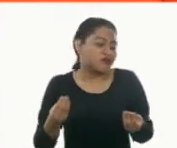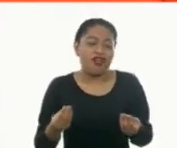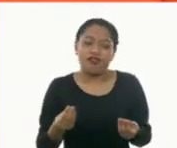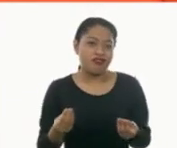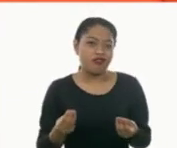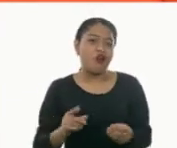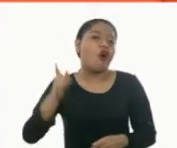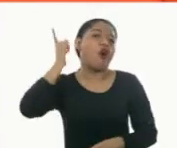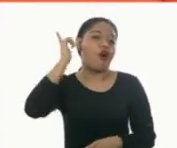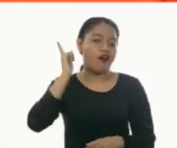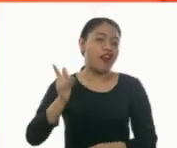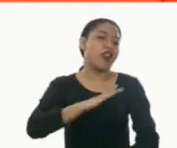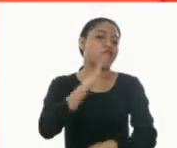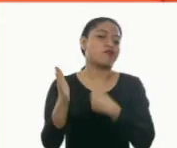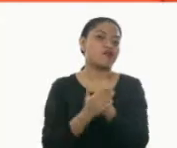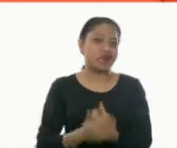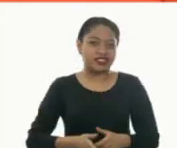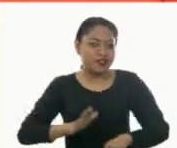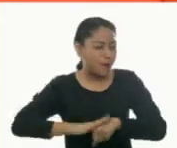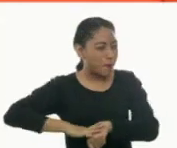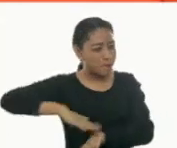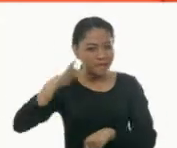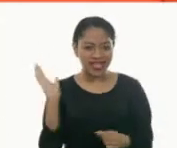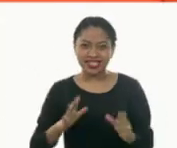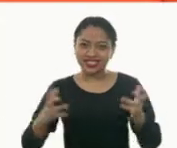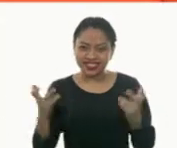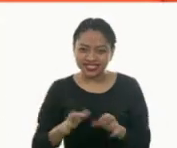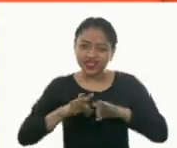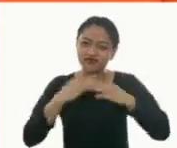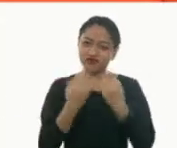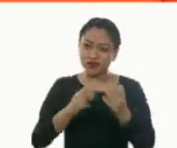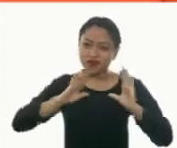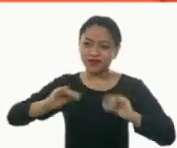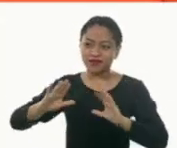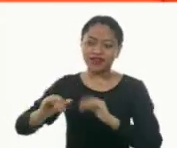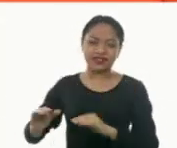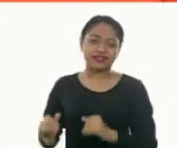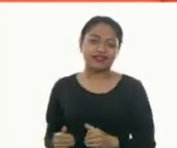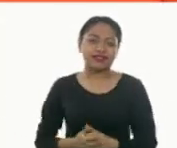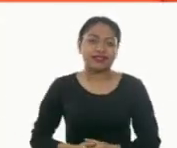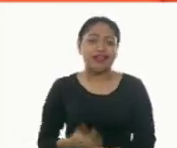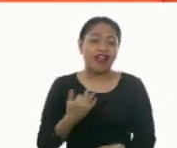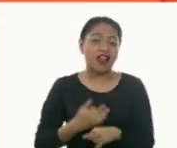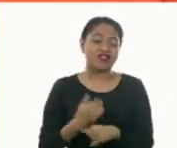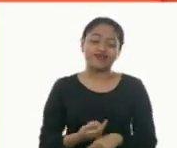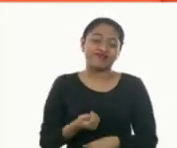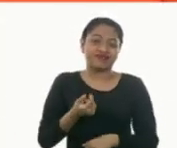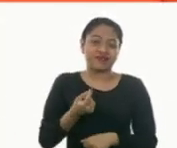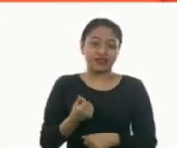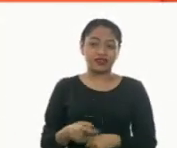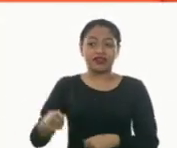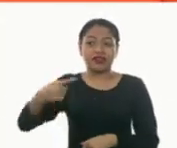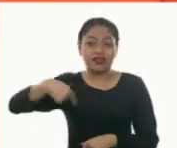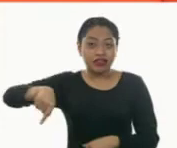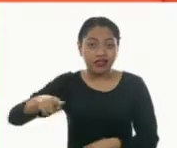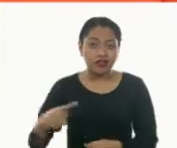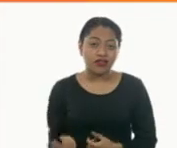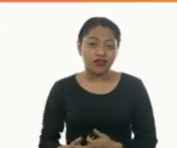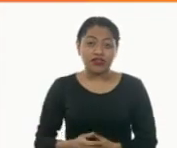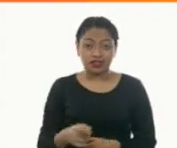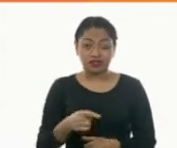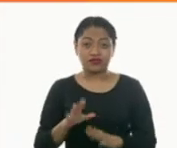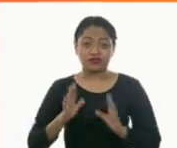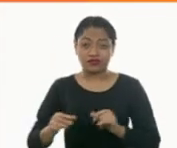beneficiaría no solo a niños con discapacidad, sino también a niños con dificultades en la lectura y escritura sin discapacidad. Es un método muy